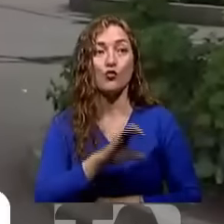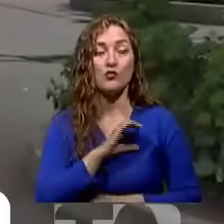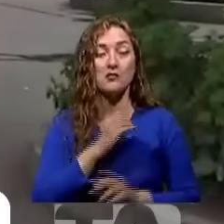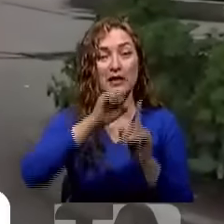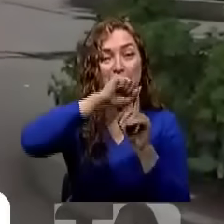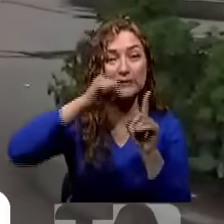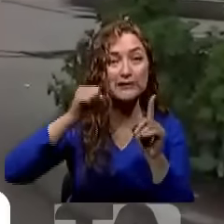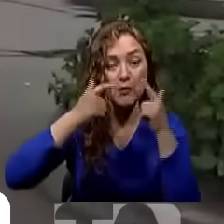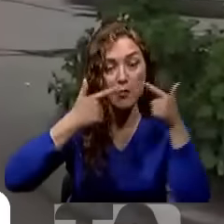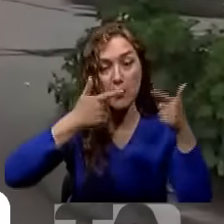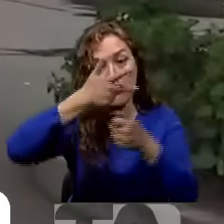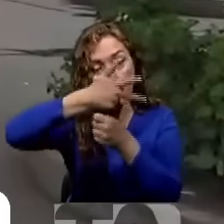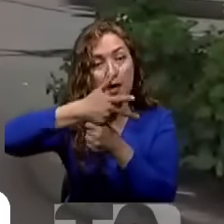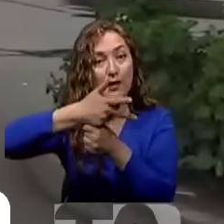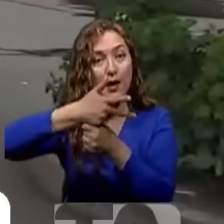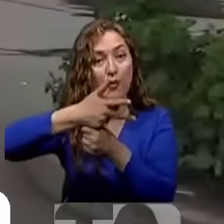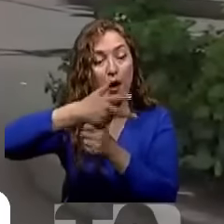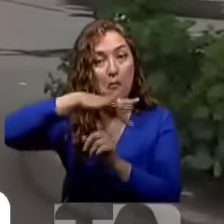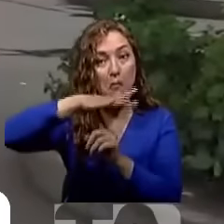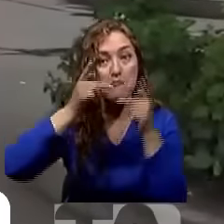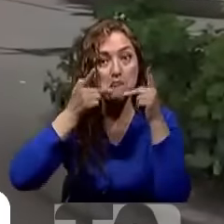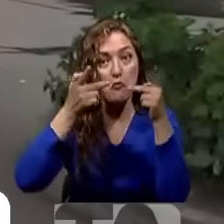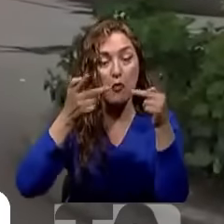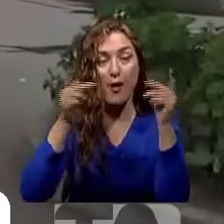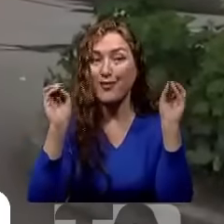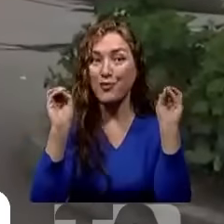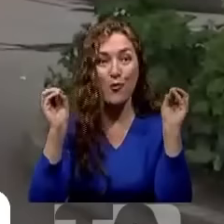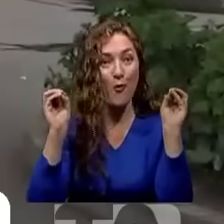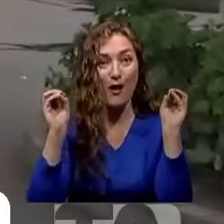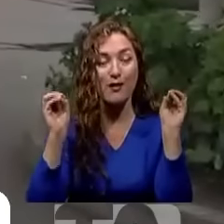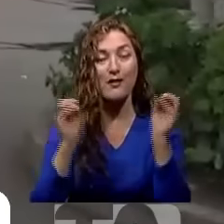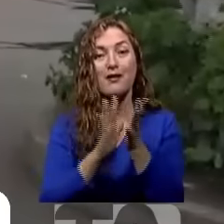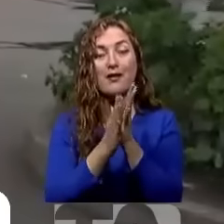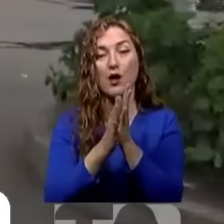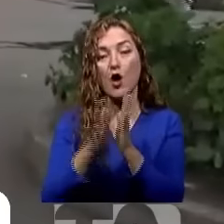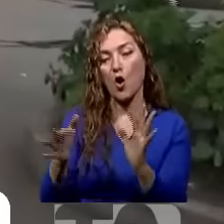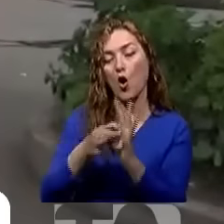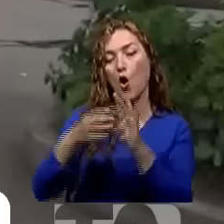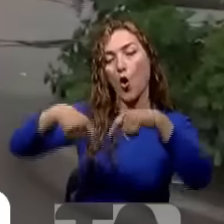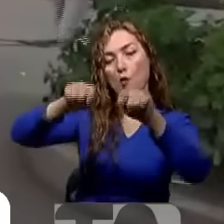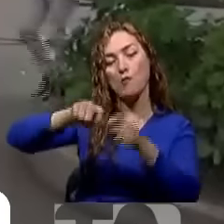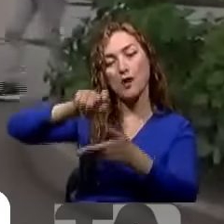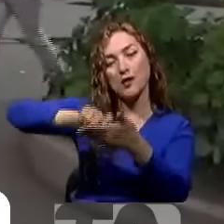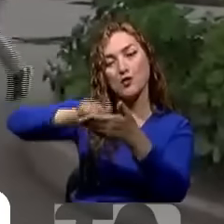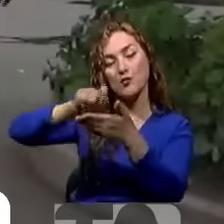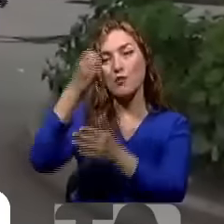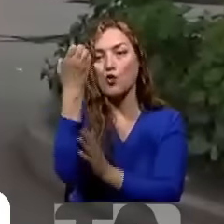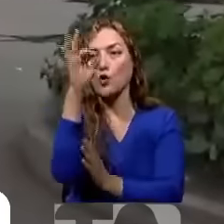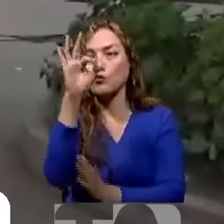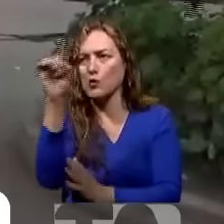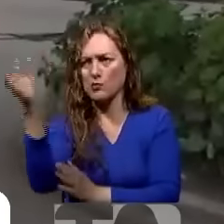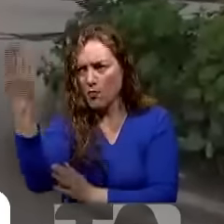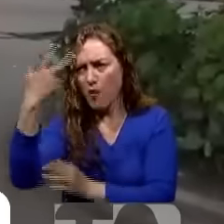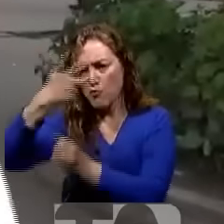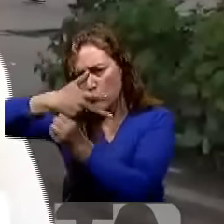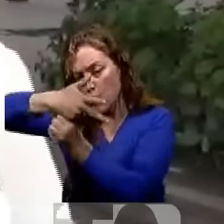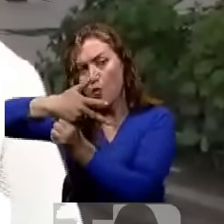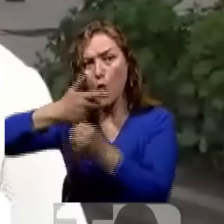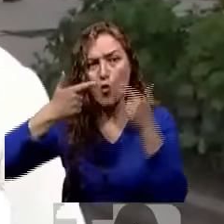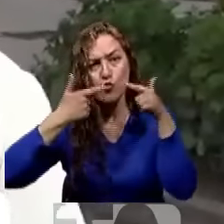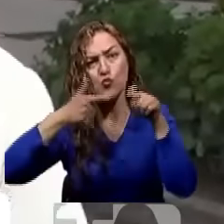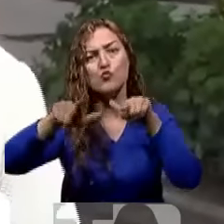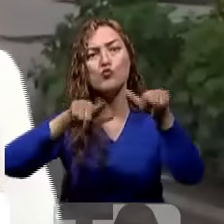de videovigilancia para controlar los espacios públicos y hoy estamos ya en convenios con el ECU 911 para poder monitorear que se haga buen uso del espacio público y